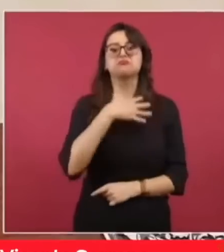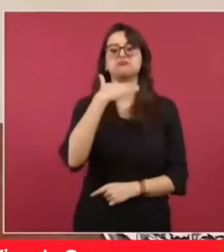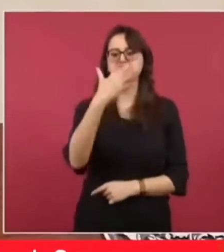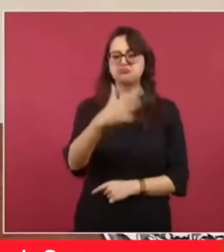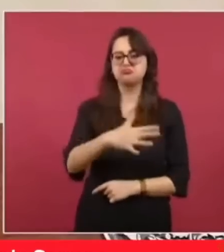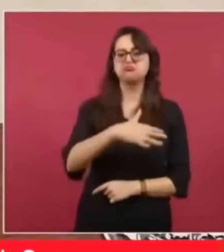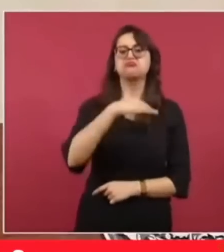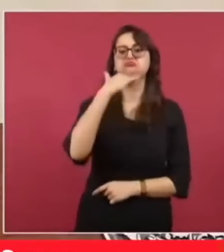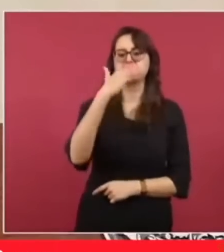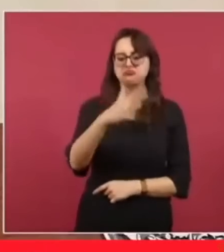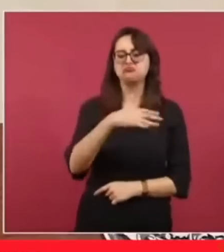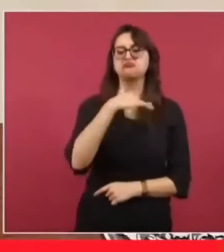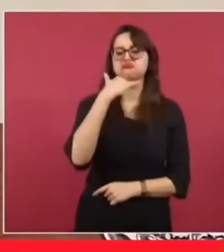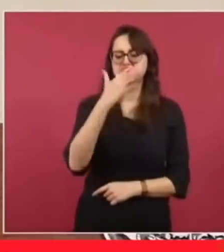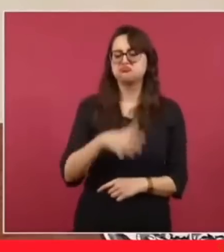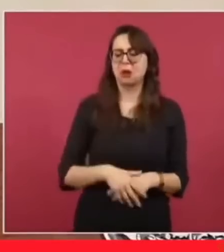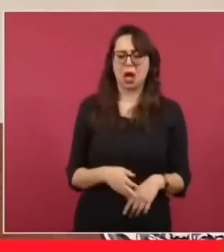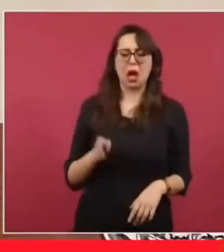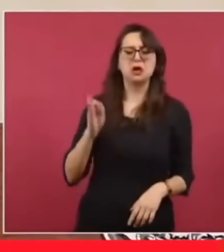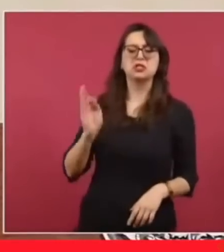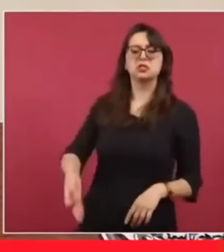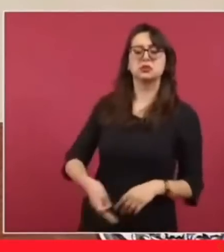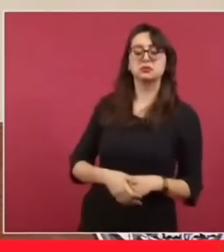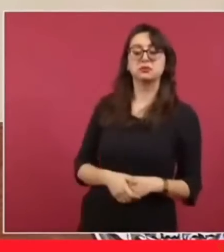El panista de arriba,